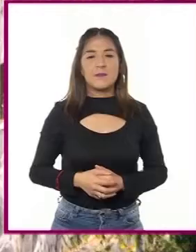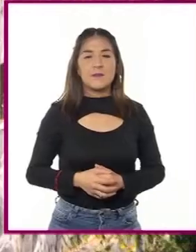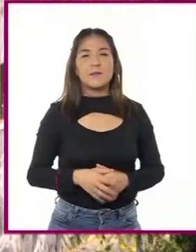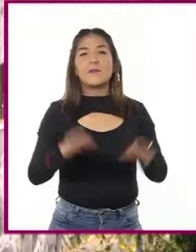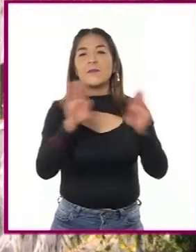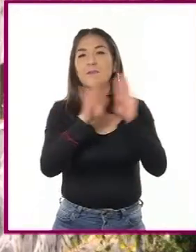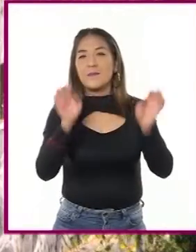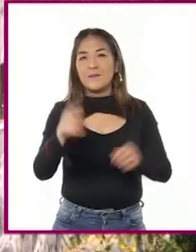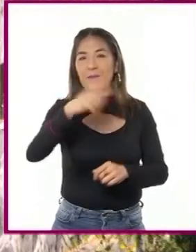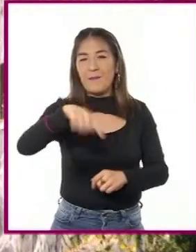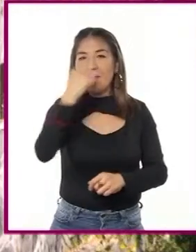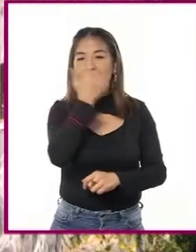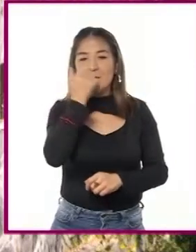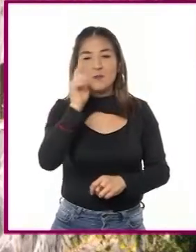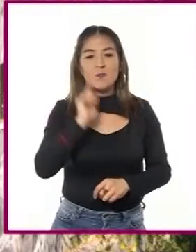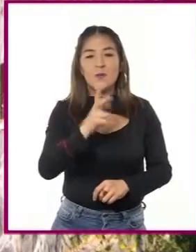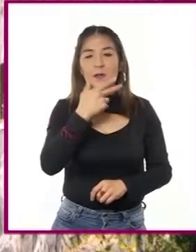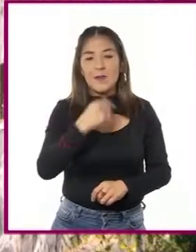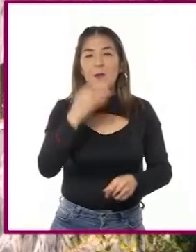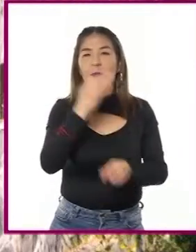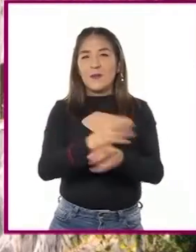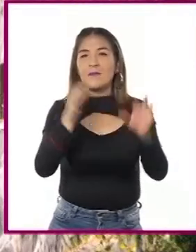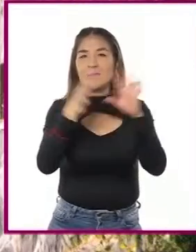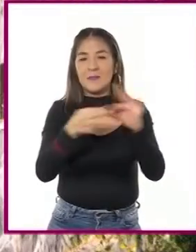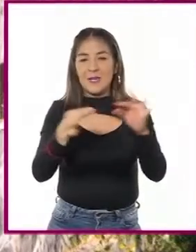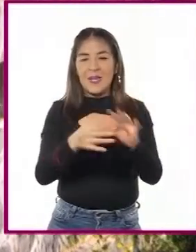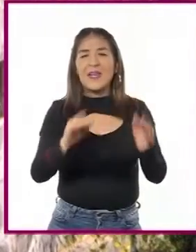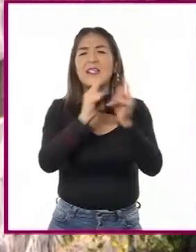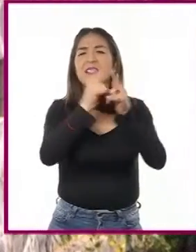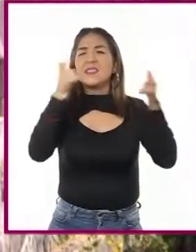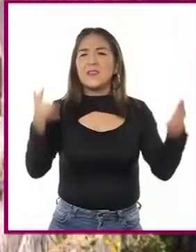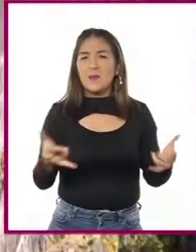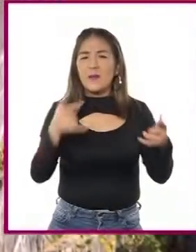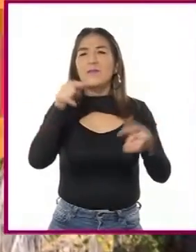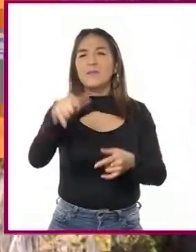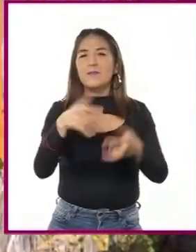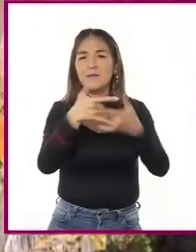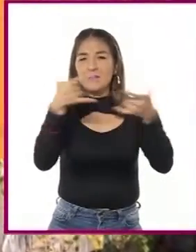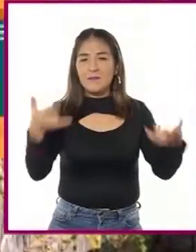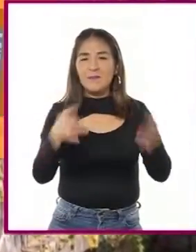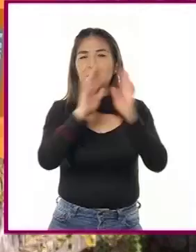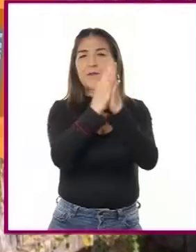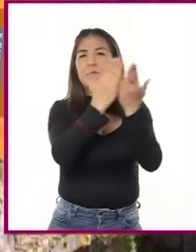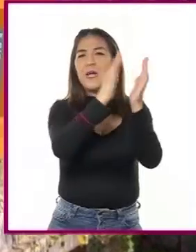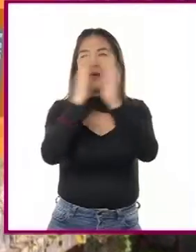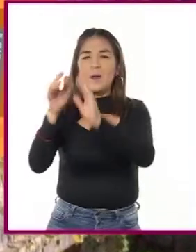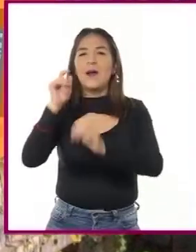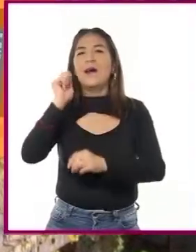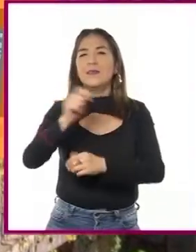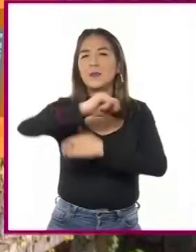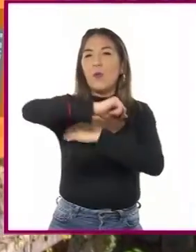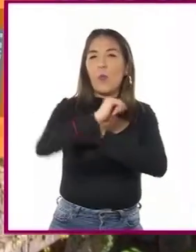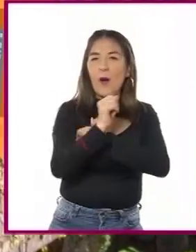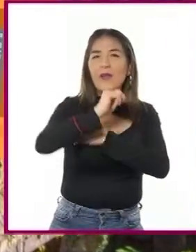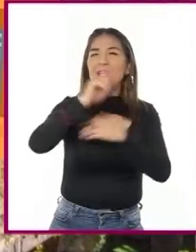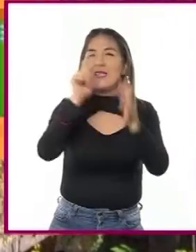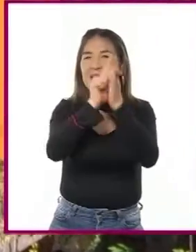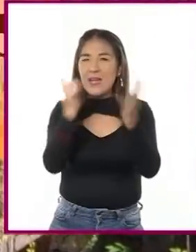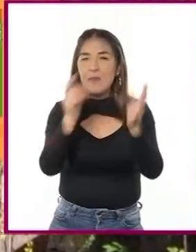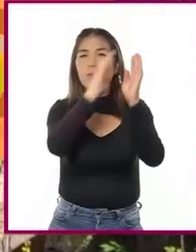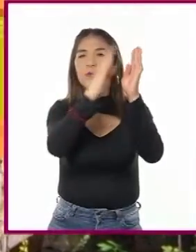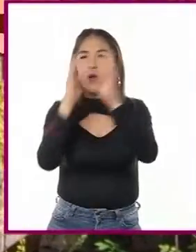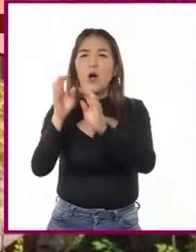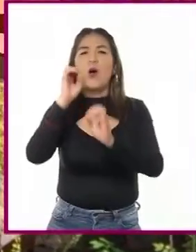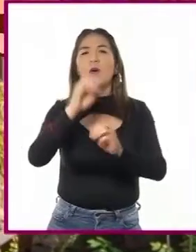¿Cómo están, alumnas y alumnos? Hablemos de la historia de la biblioteca. Se llama biblioteca a una colección organizada, puede ser de libros